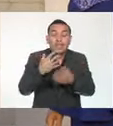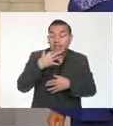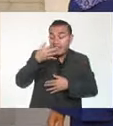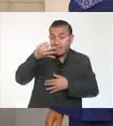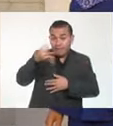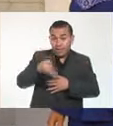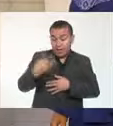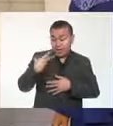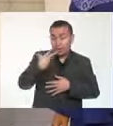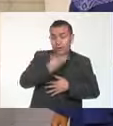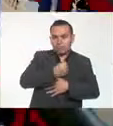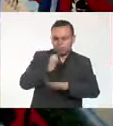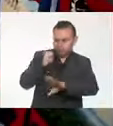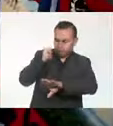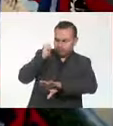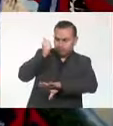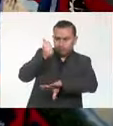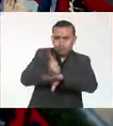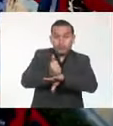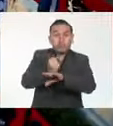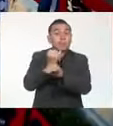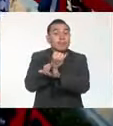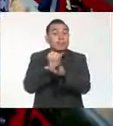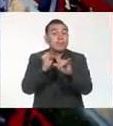verdadera independencia,